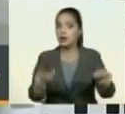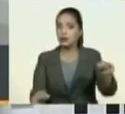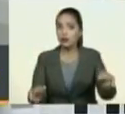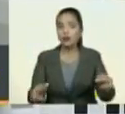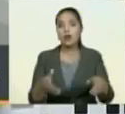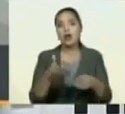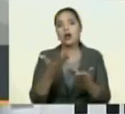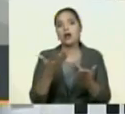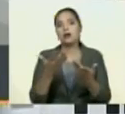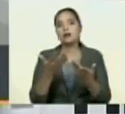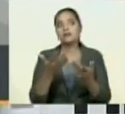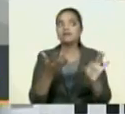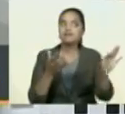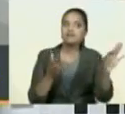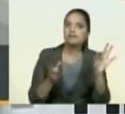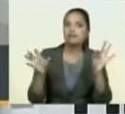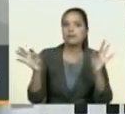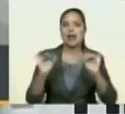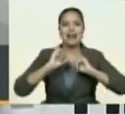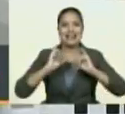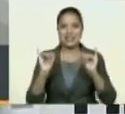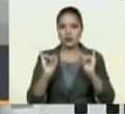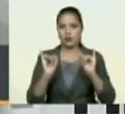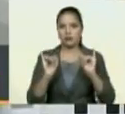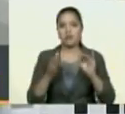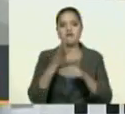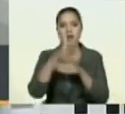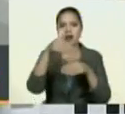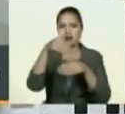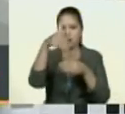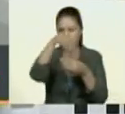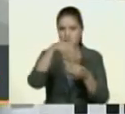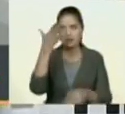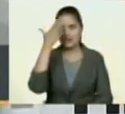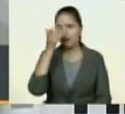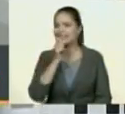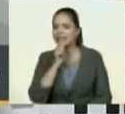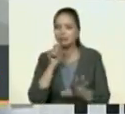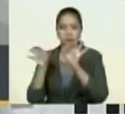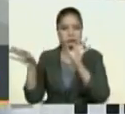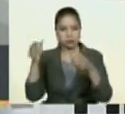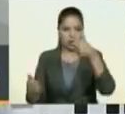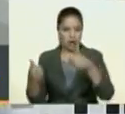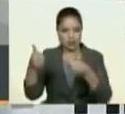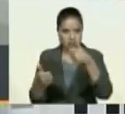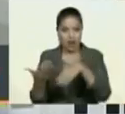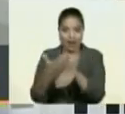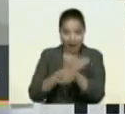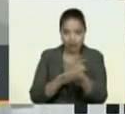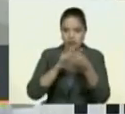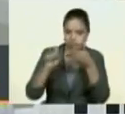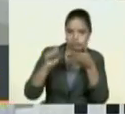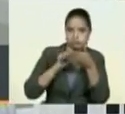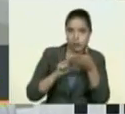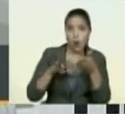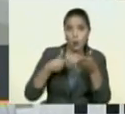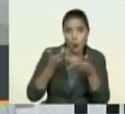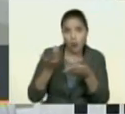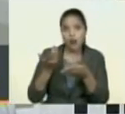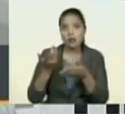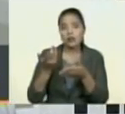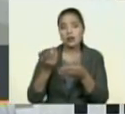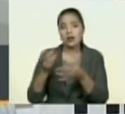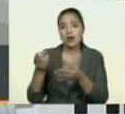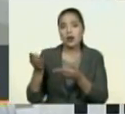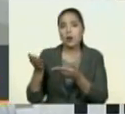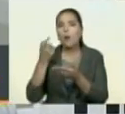se van con la escogencia de sus candidatos y candidatas ya prehechas. Pueden acudir a la